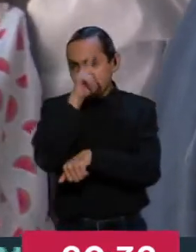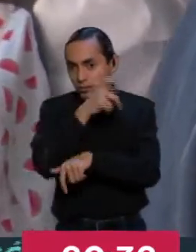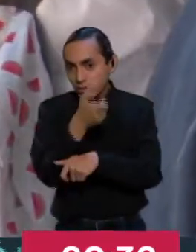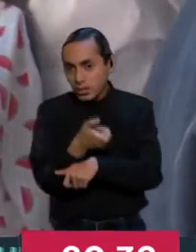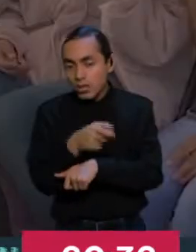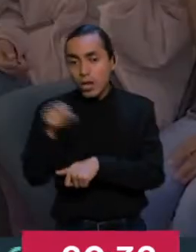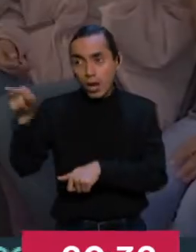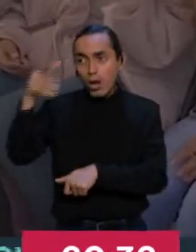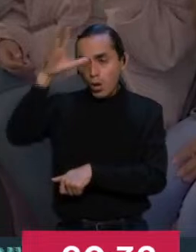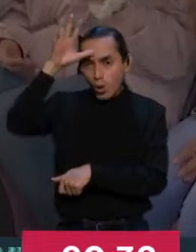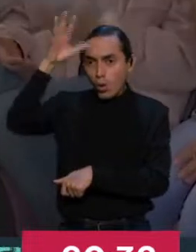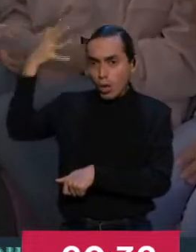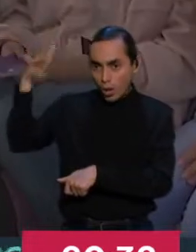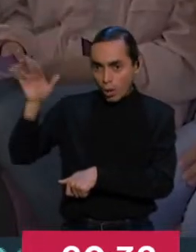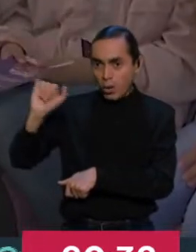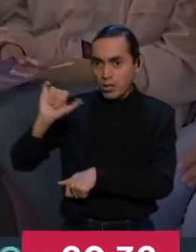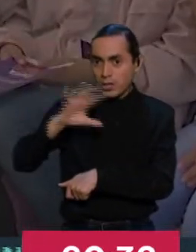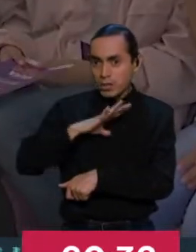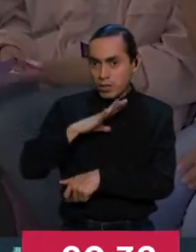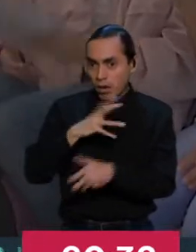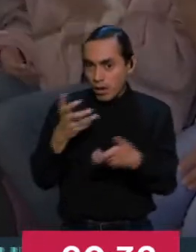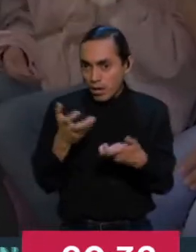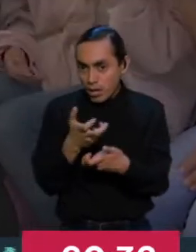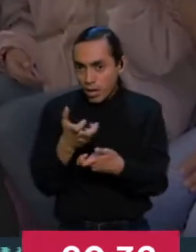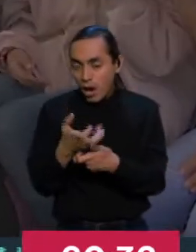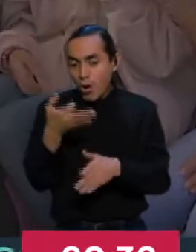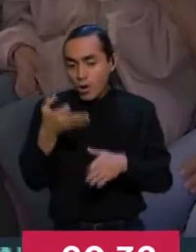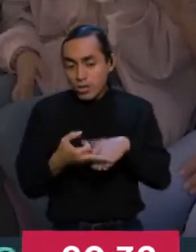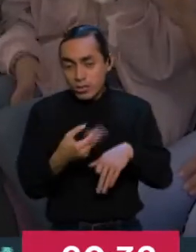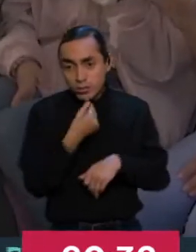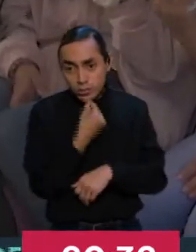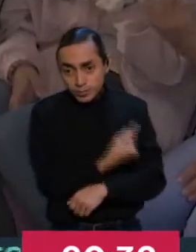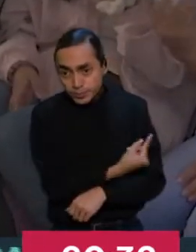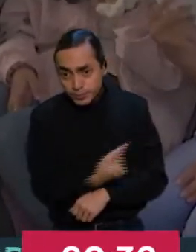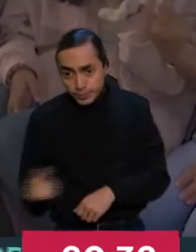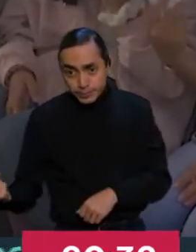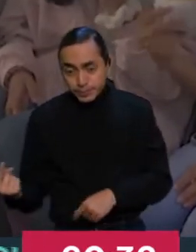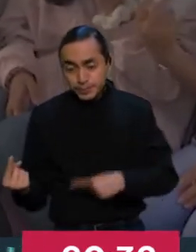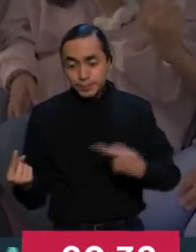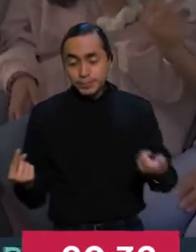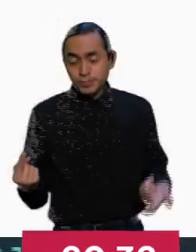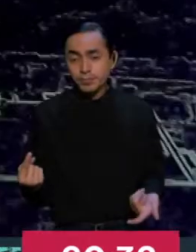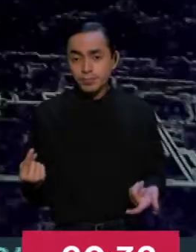adultos lo hacían, hoy los menores son los principales, que